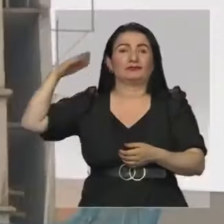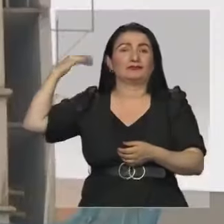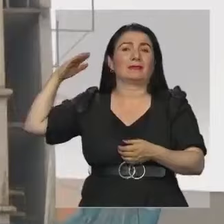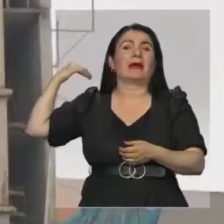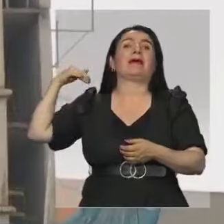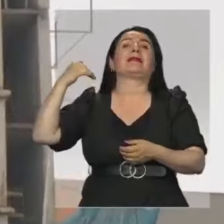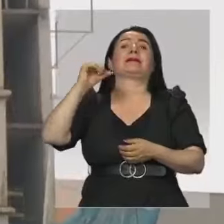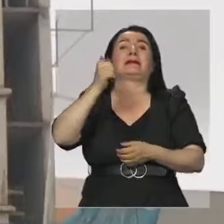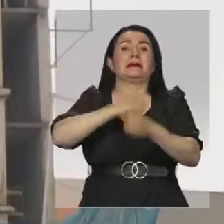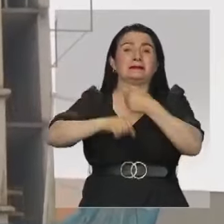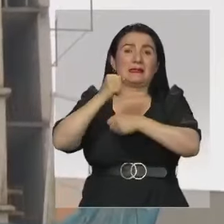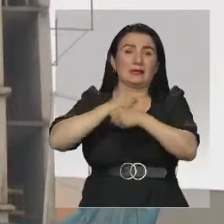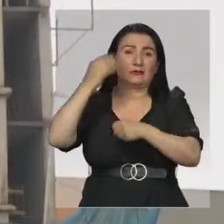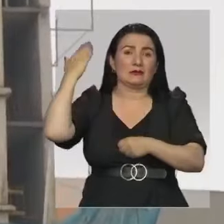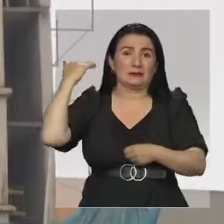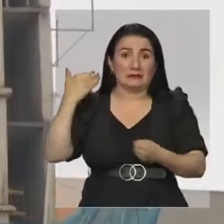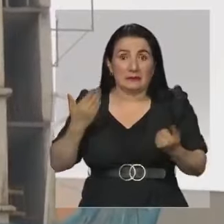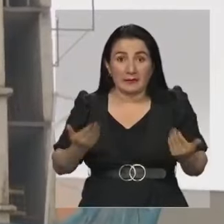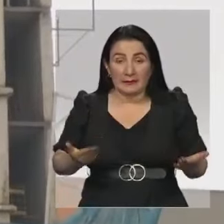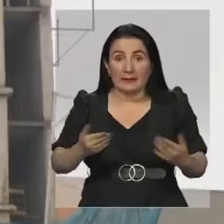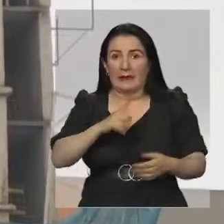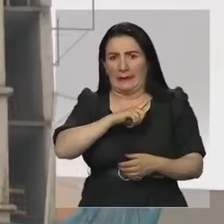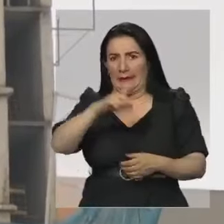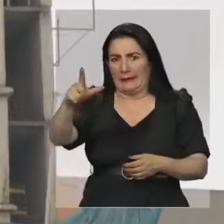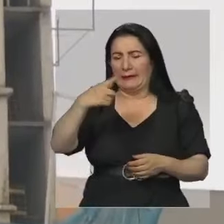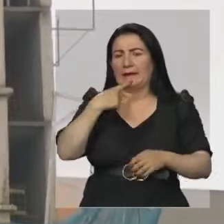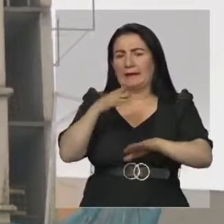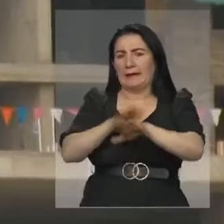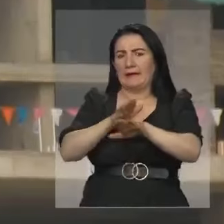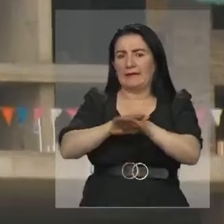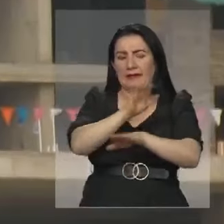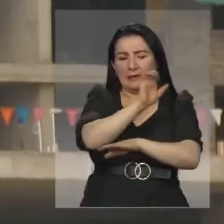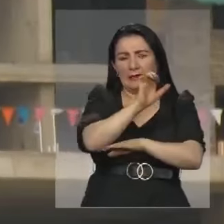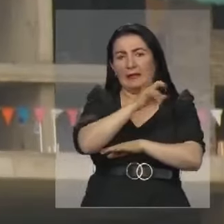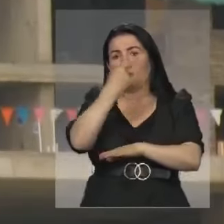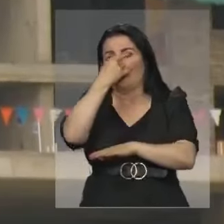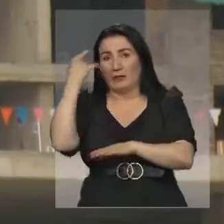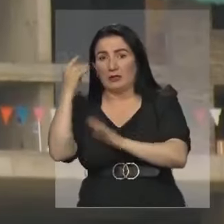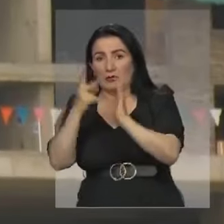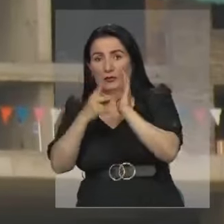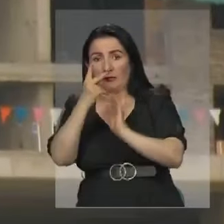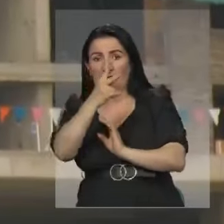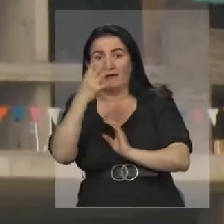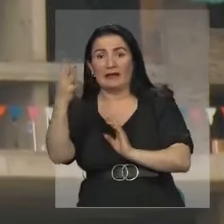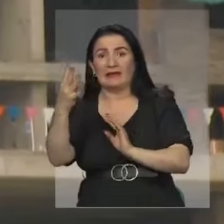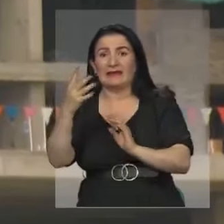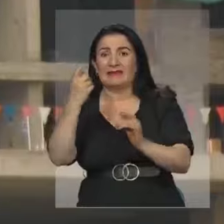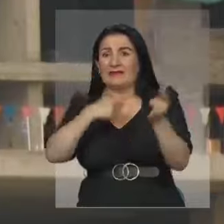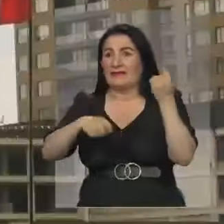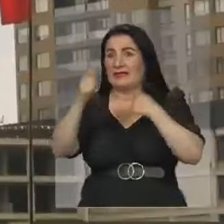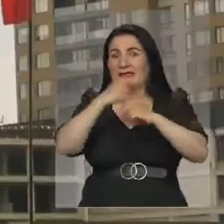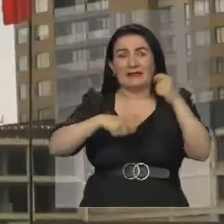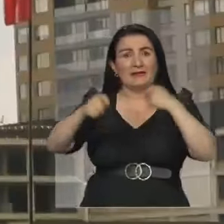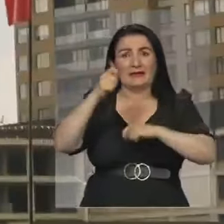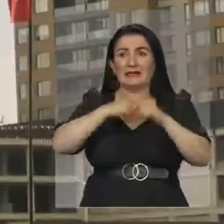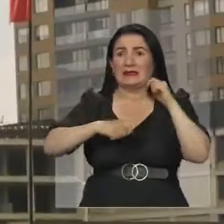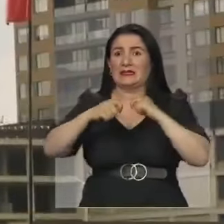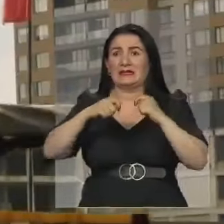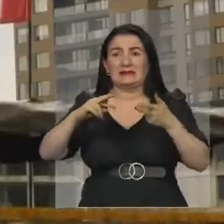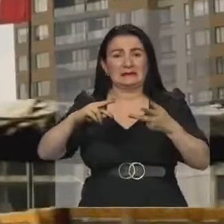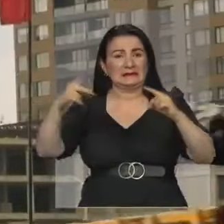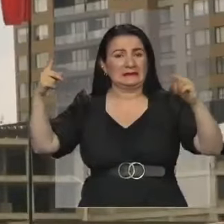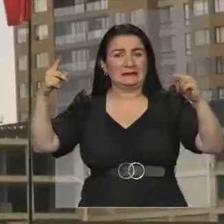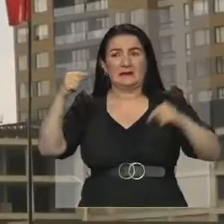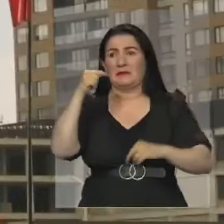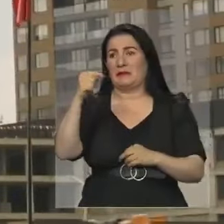teníamos 10 años atrás. El líder gremial informó que entre enero y marzo de 2024 las ventas registraron una contracción